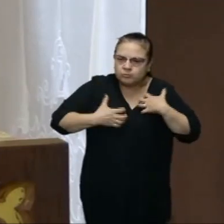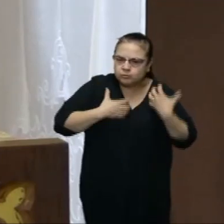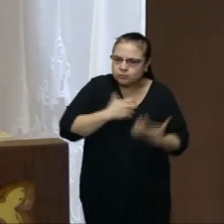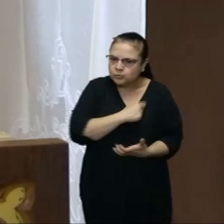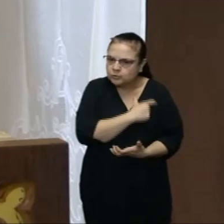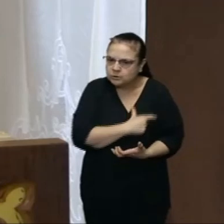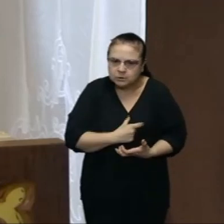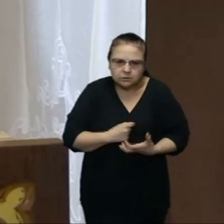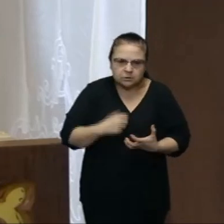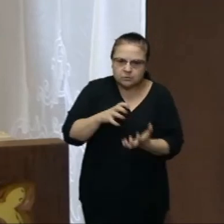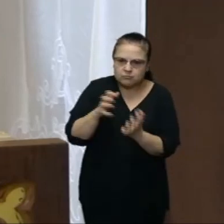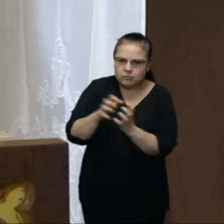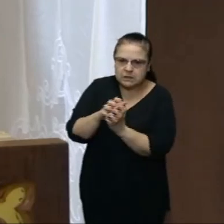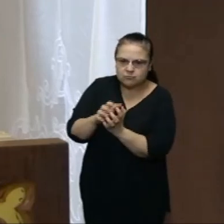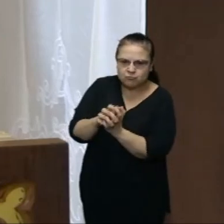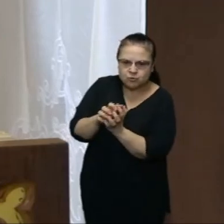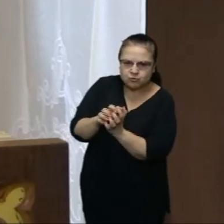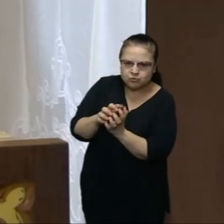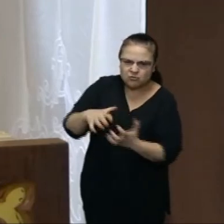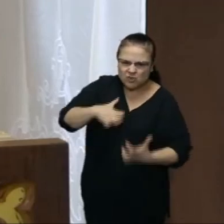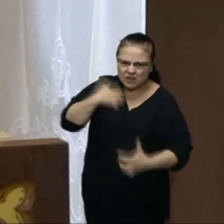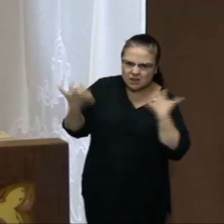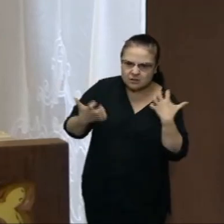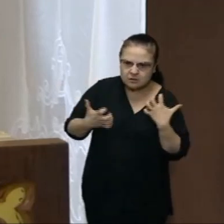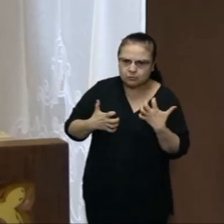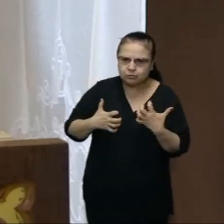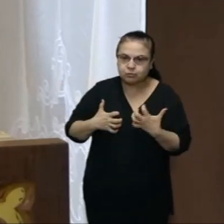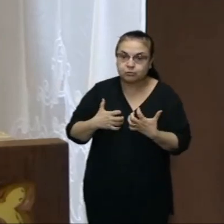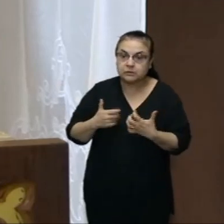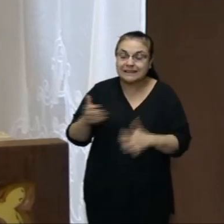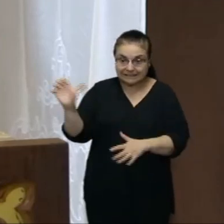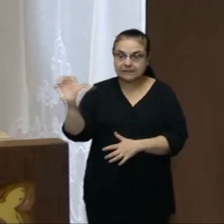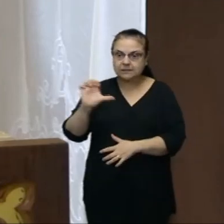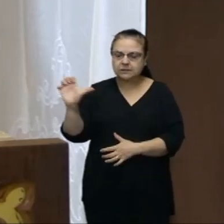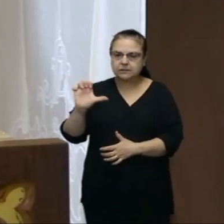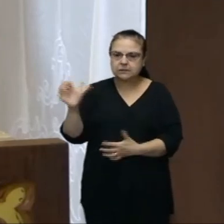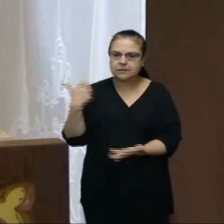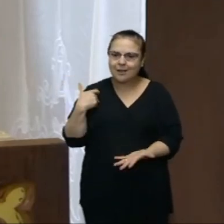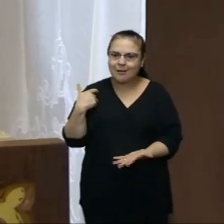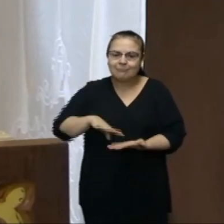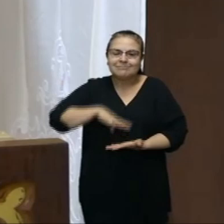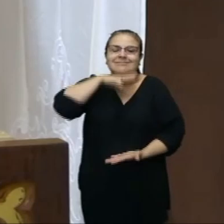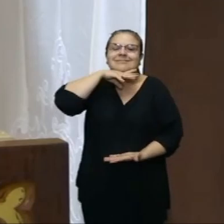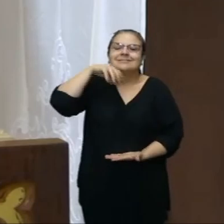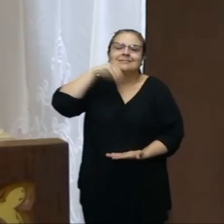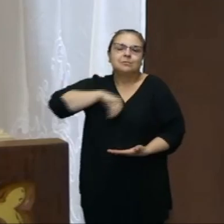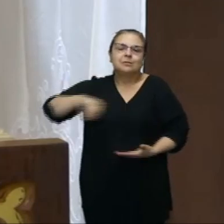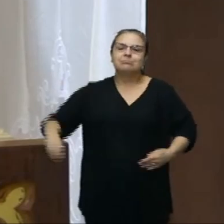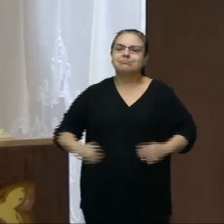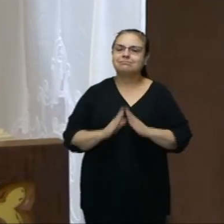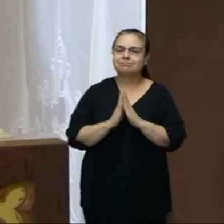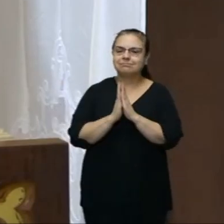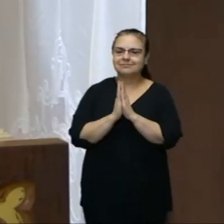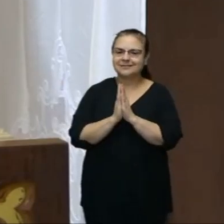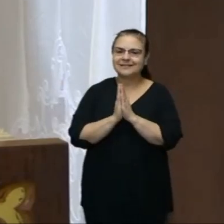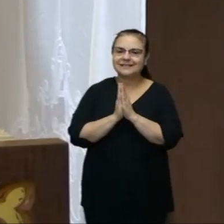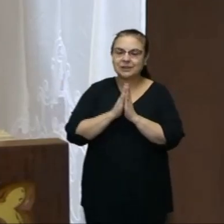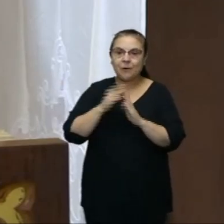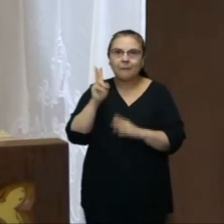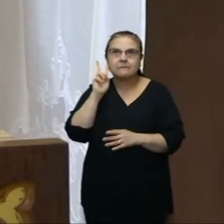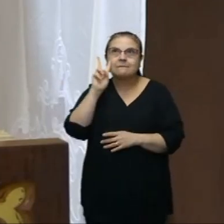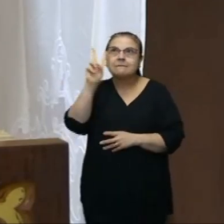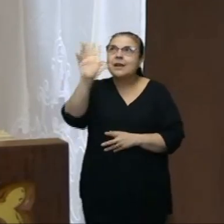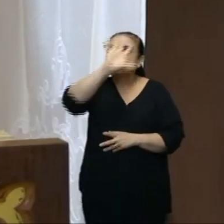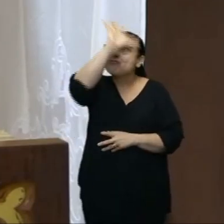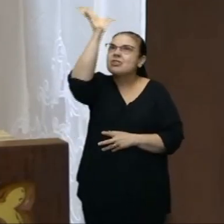corazones y rechinaban los dientes de rabia. Esteban, lleno de Espíritu Santo, fijando la mirada en